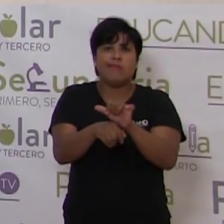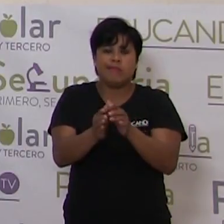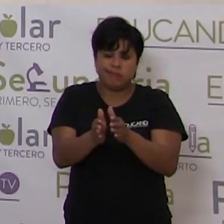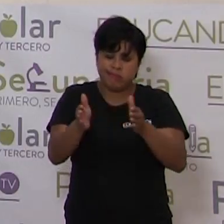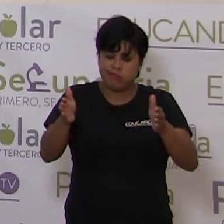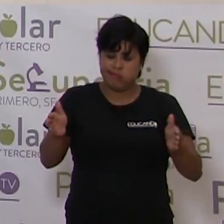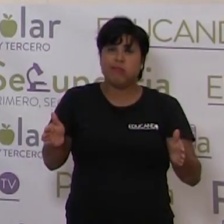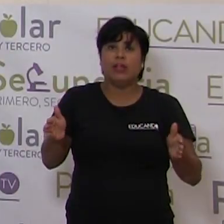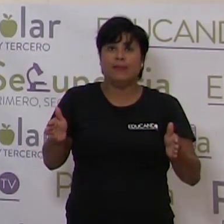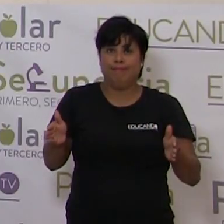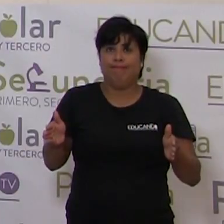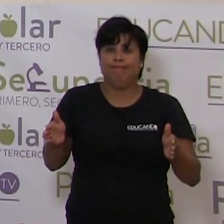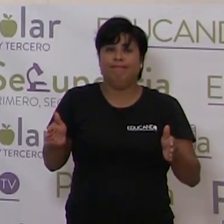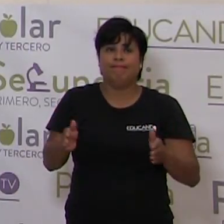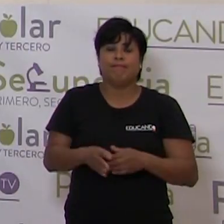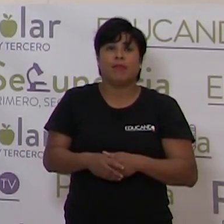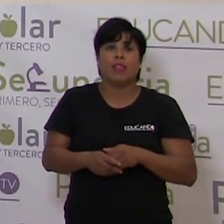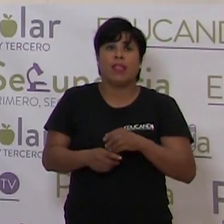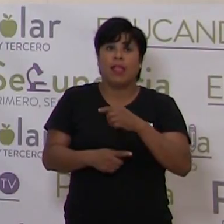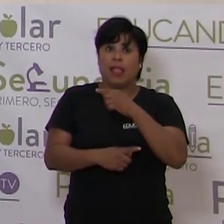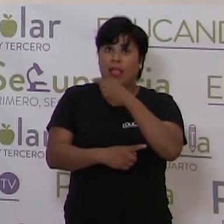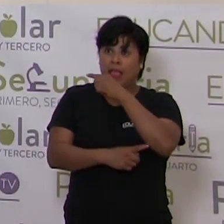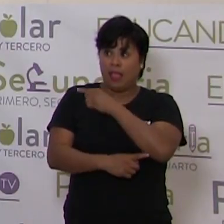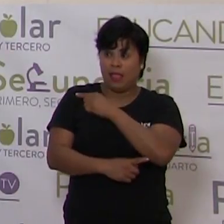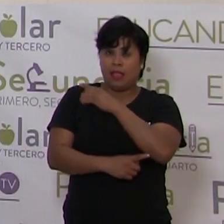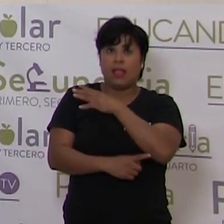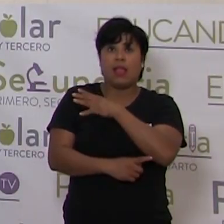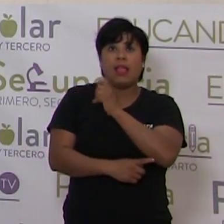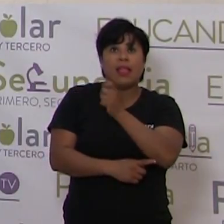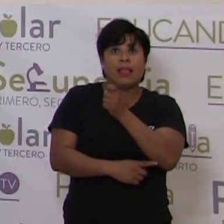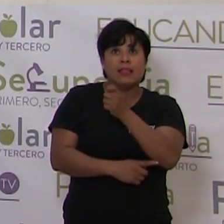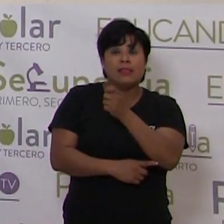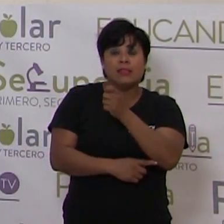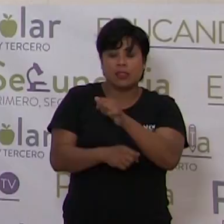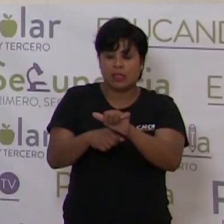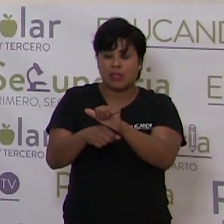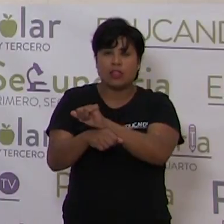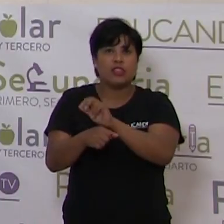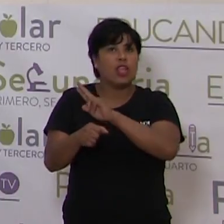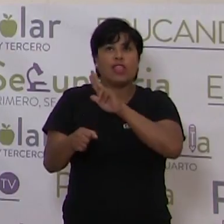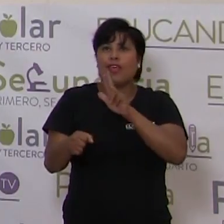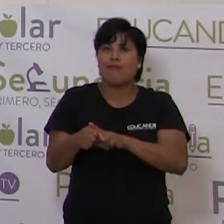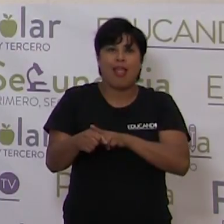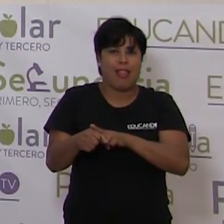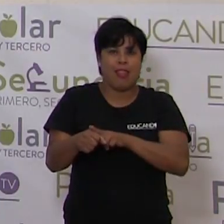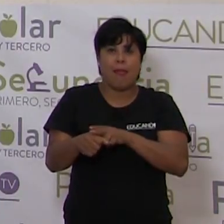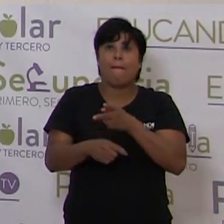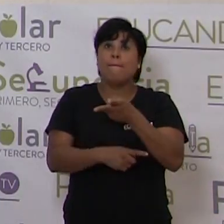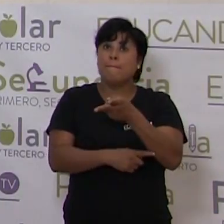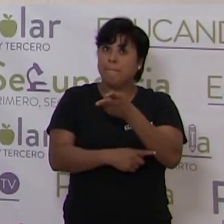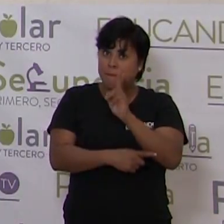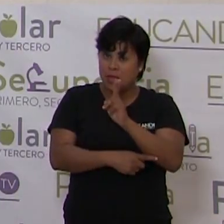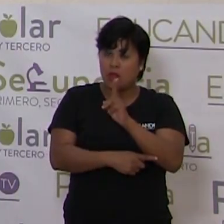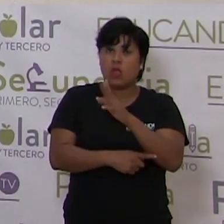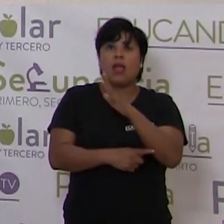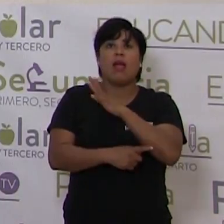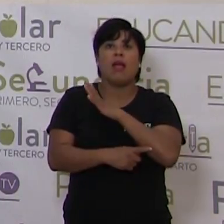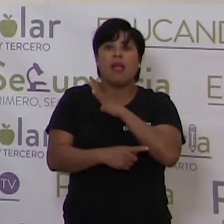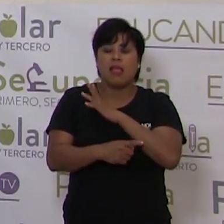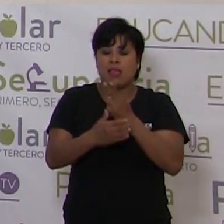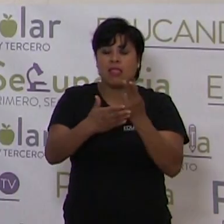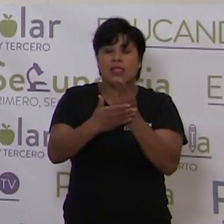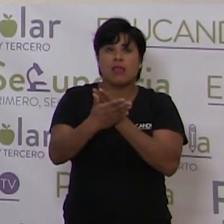¿sí? Él es un coche normal, pero sin embargo está